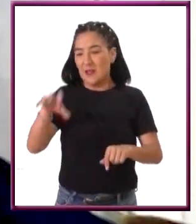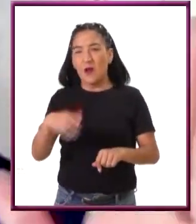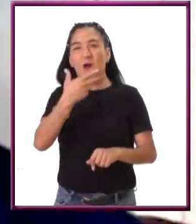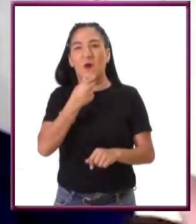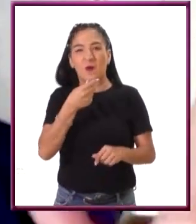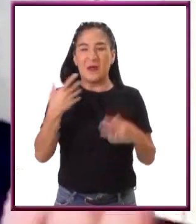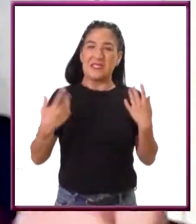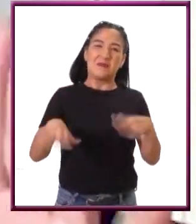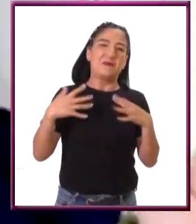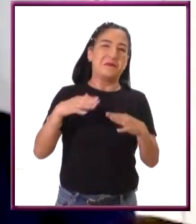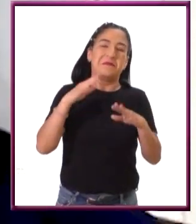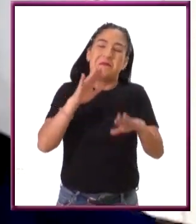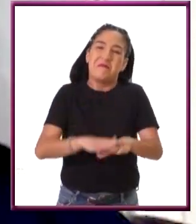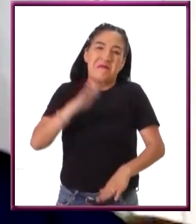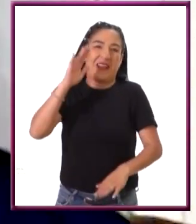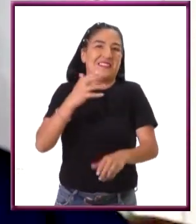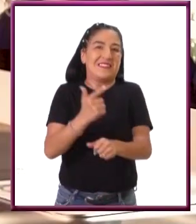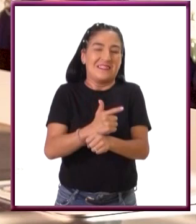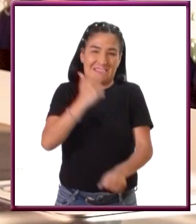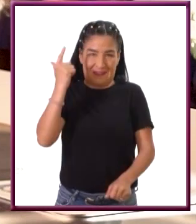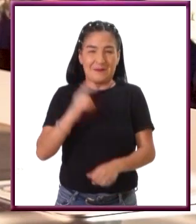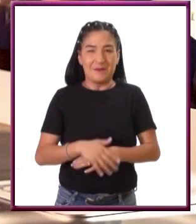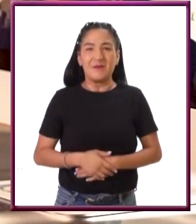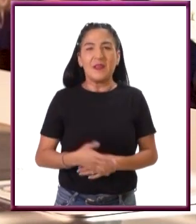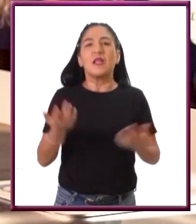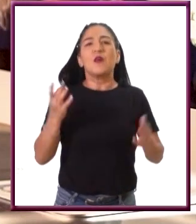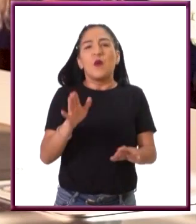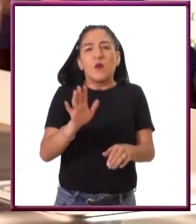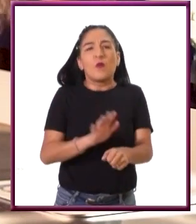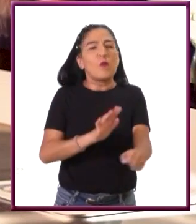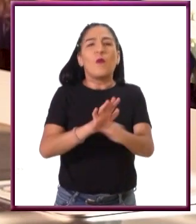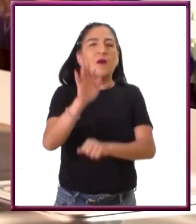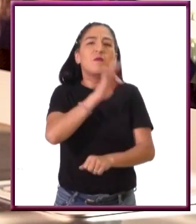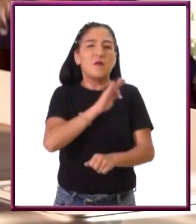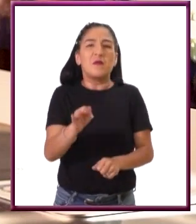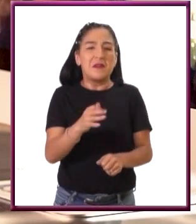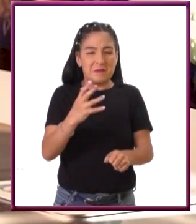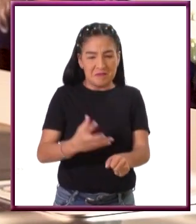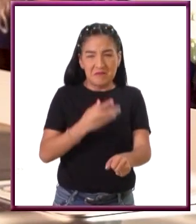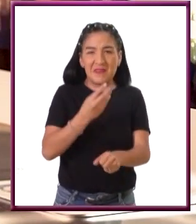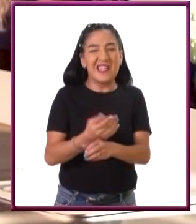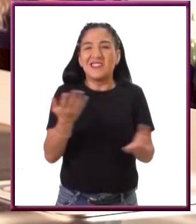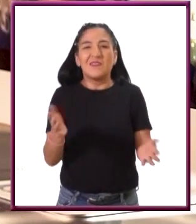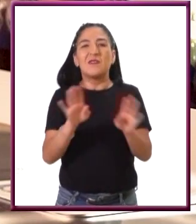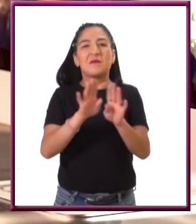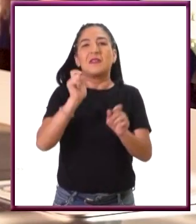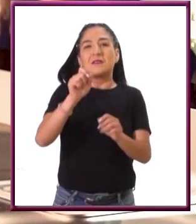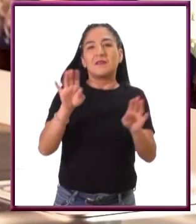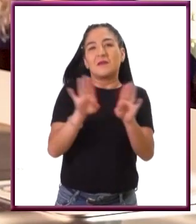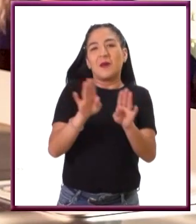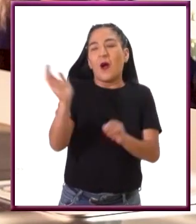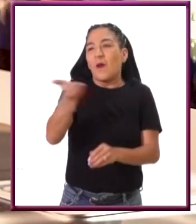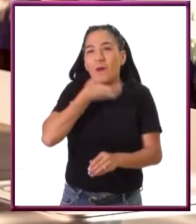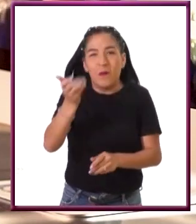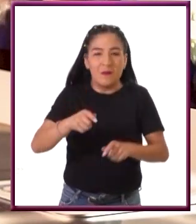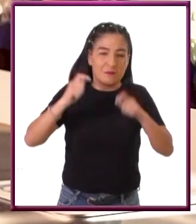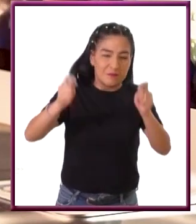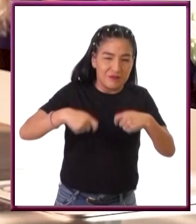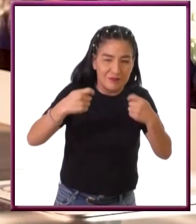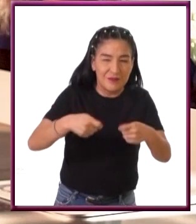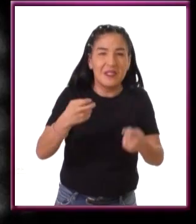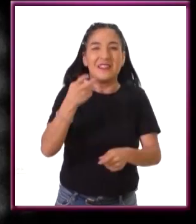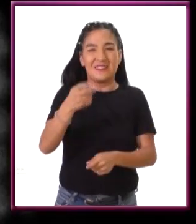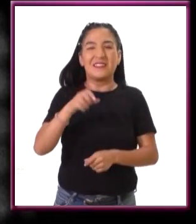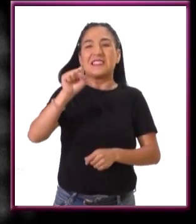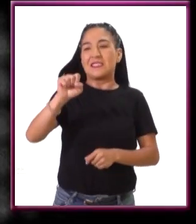manera brutal. ¿Qué mecanismos existen? Realmente no lo sabemos. Esa otredad es una otredad